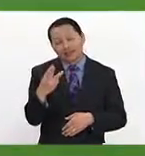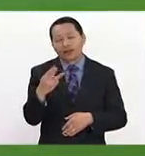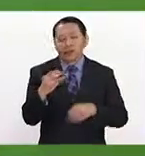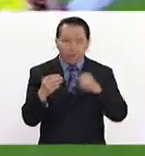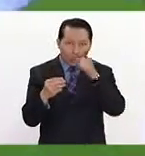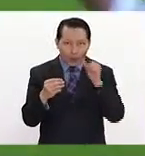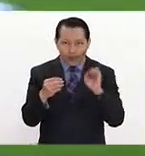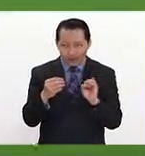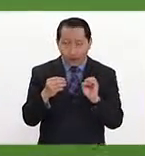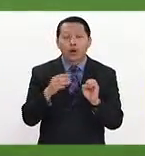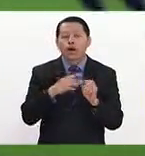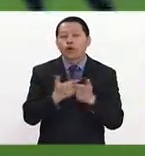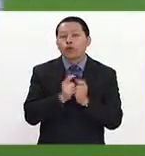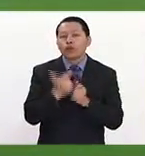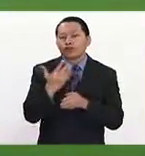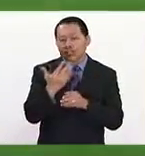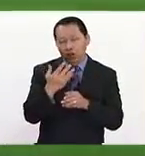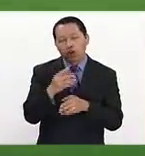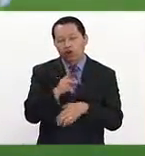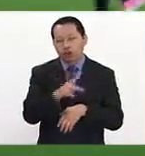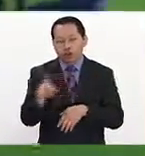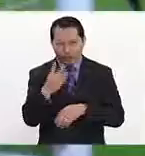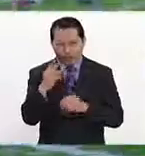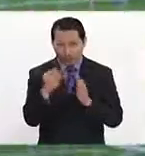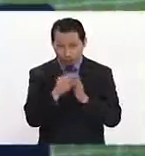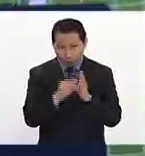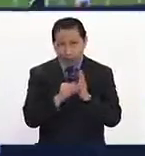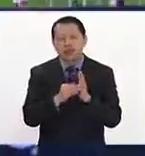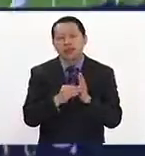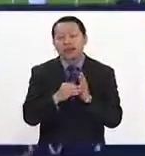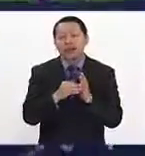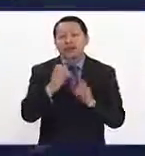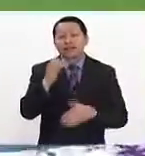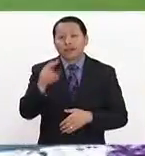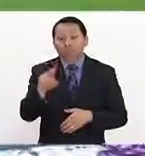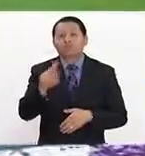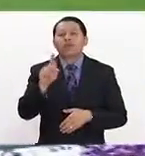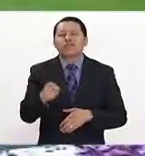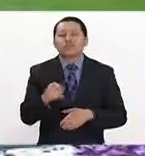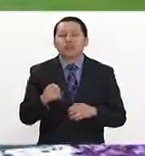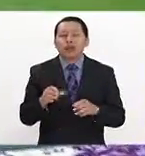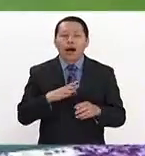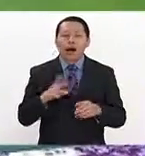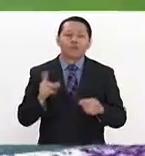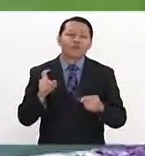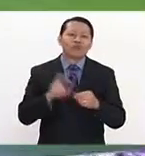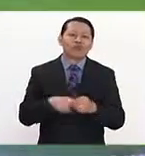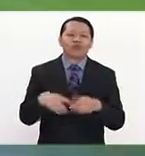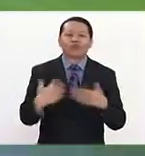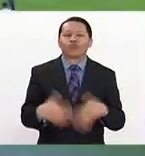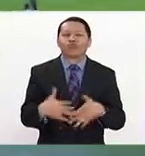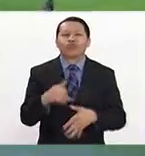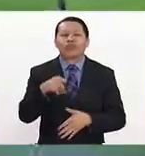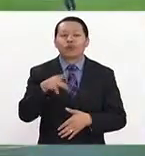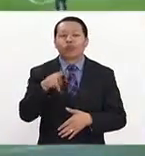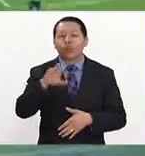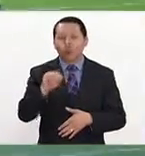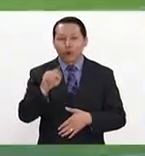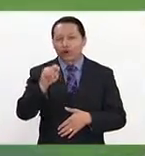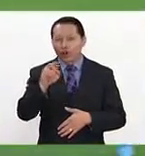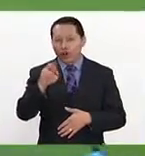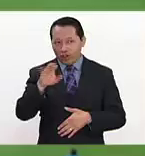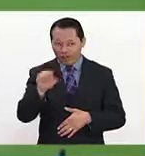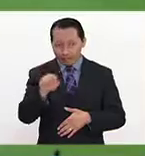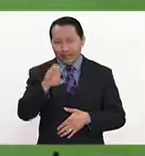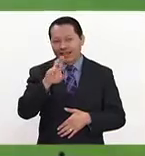Pumas aprieta el grupo 5, todos con 3 puntos. Por cierto, Pumas presenta refuerzo de lujo. El Cubo Torres, Eric, el